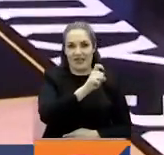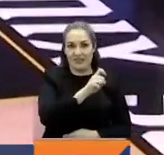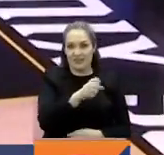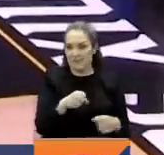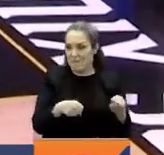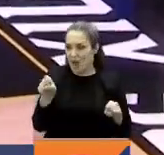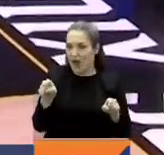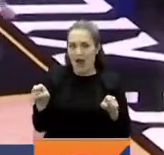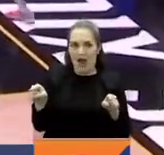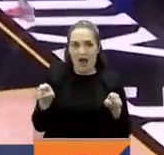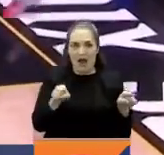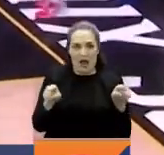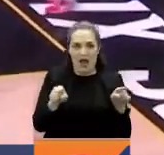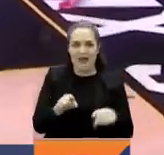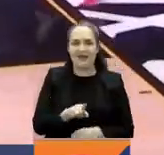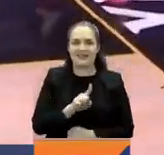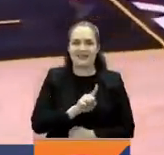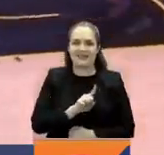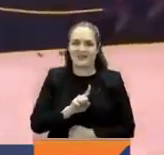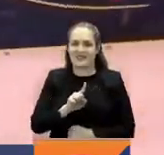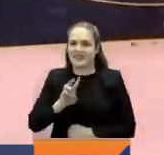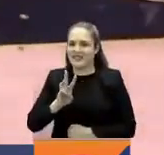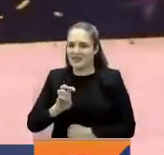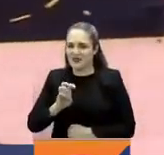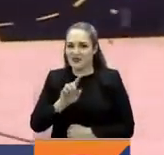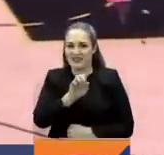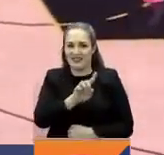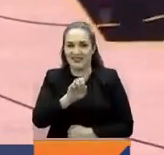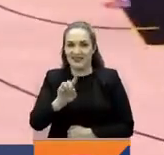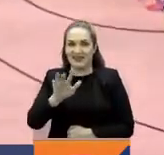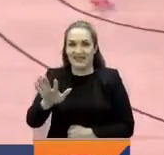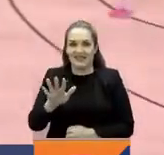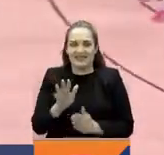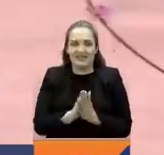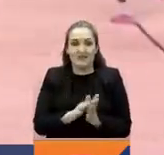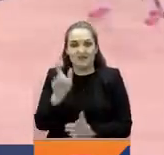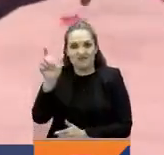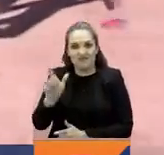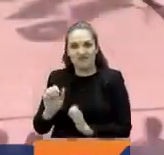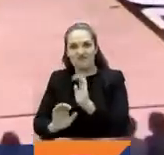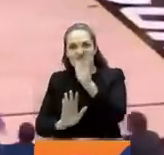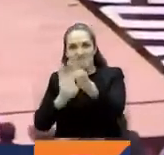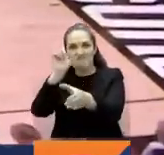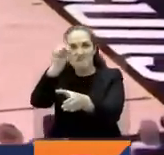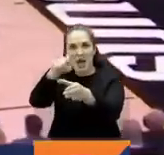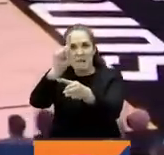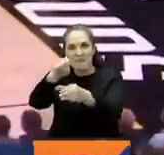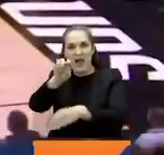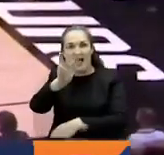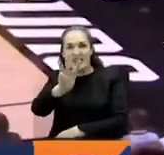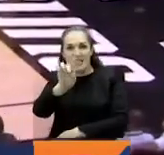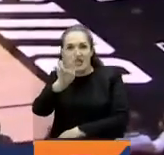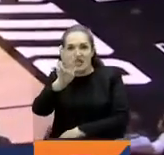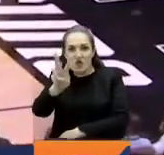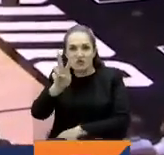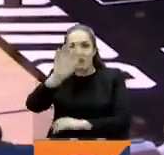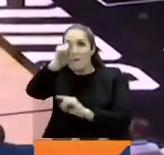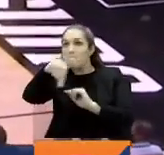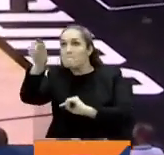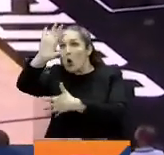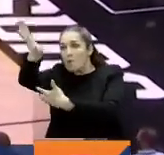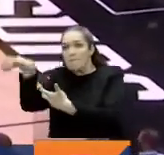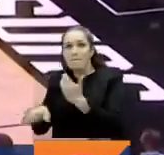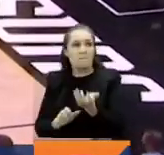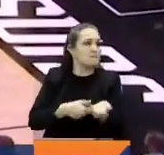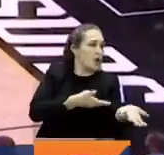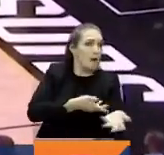118-115 y tuvieron la actuación destacada de Chris Paul, que anotó 32 puntos, capturó 4 rebotes y entregó 9 asistencias. El